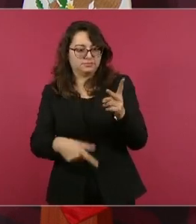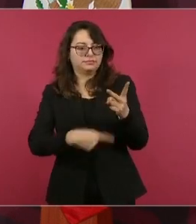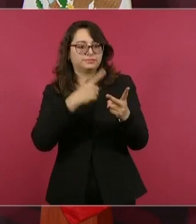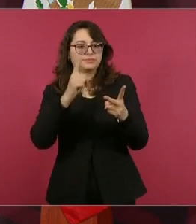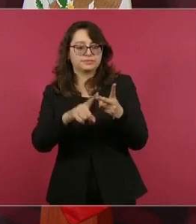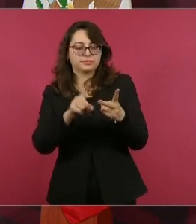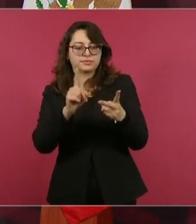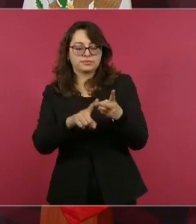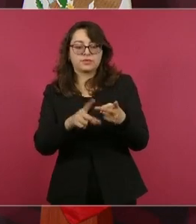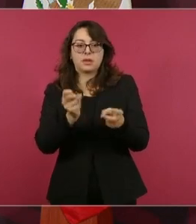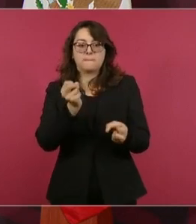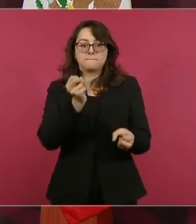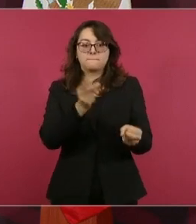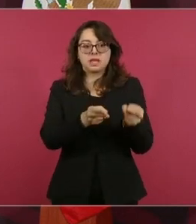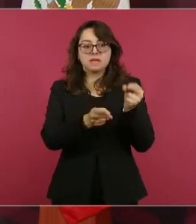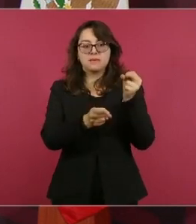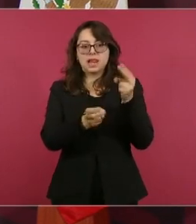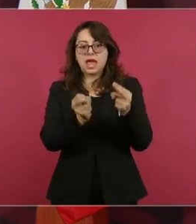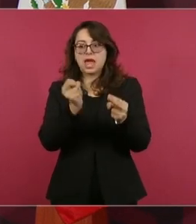manipulando, ¿no?